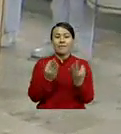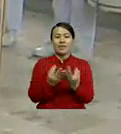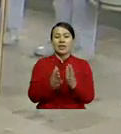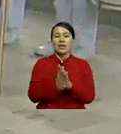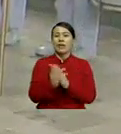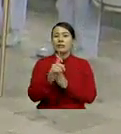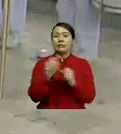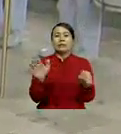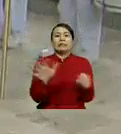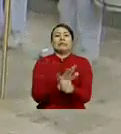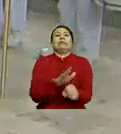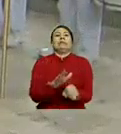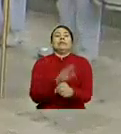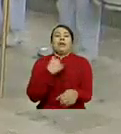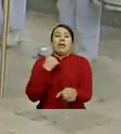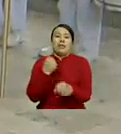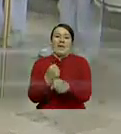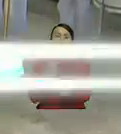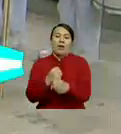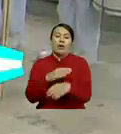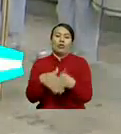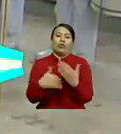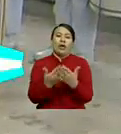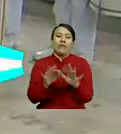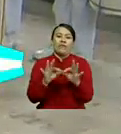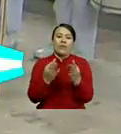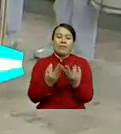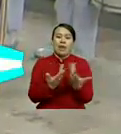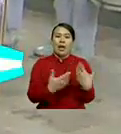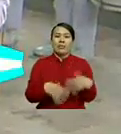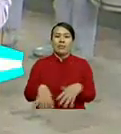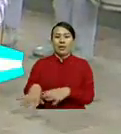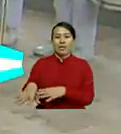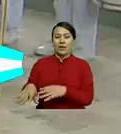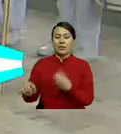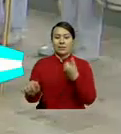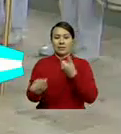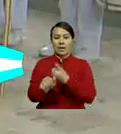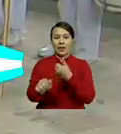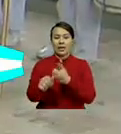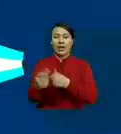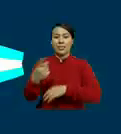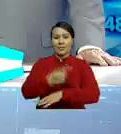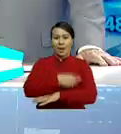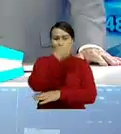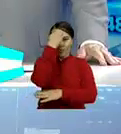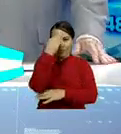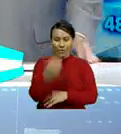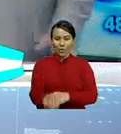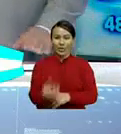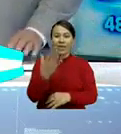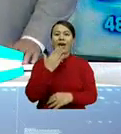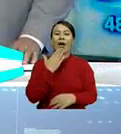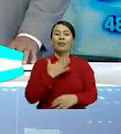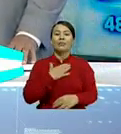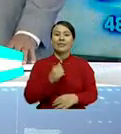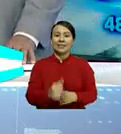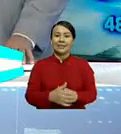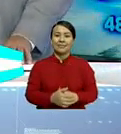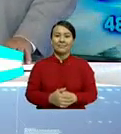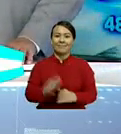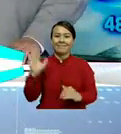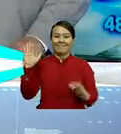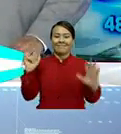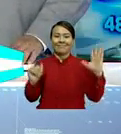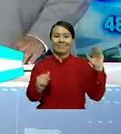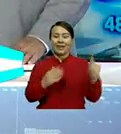centro de la ciudad por los trabajos que se están realizando y las actividades que van a haber en los próximos días. Hugo, buenos días, ¿cómo le va? Charlie, buenos días,